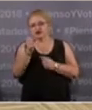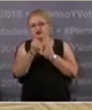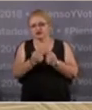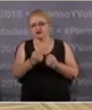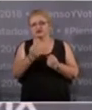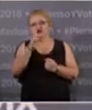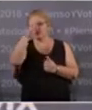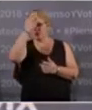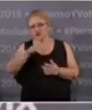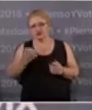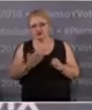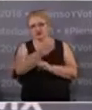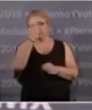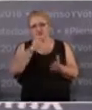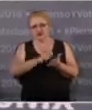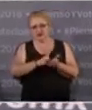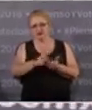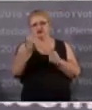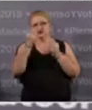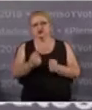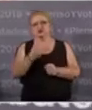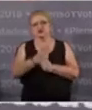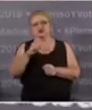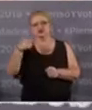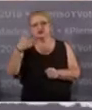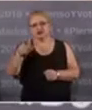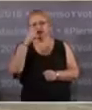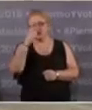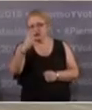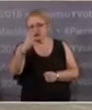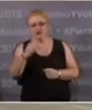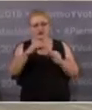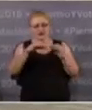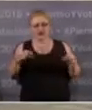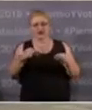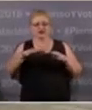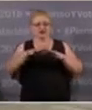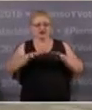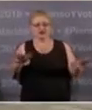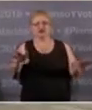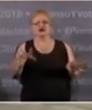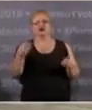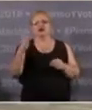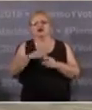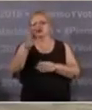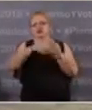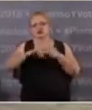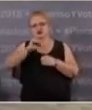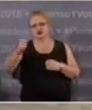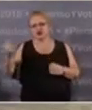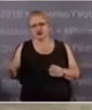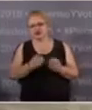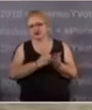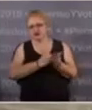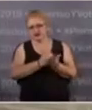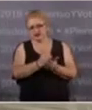Estado de Derecho y que la seguridad sea un eje transversal en todas las otras decisiones. Cuando